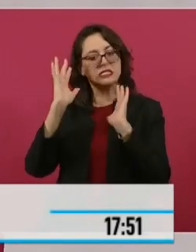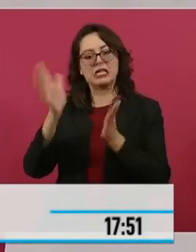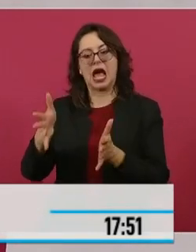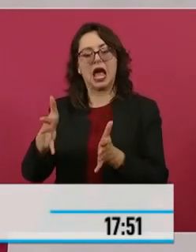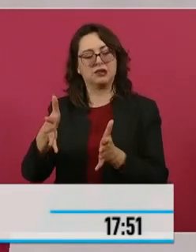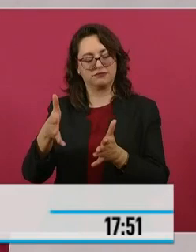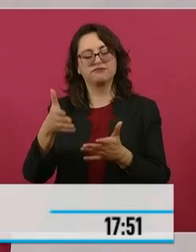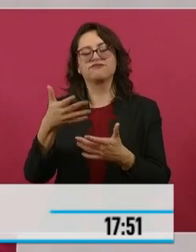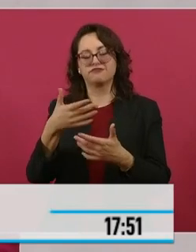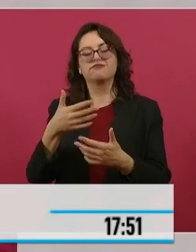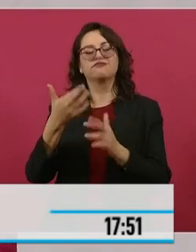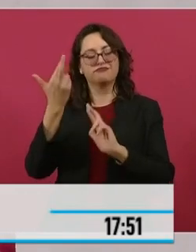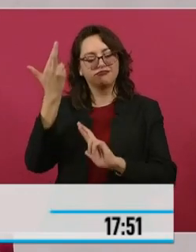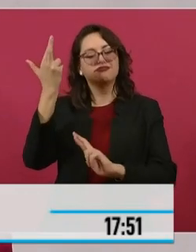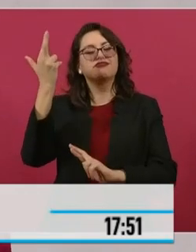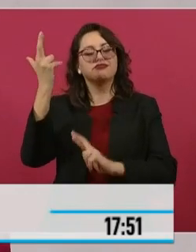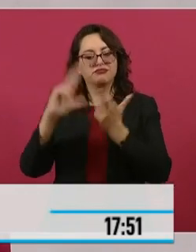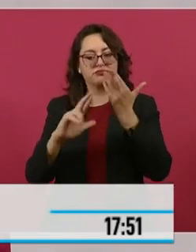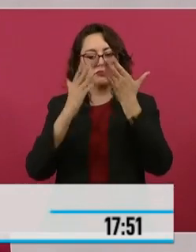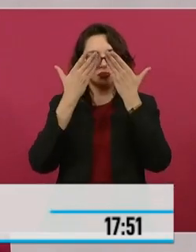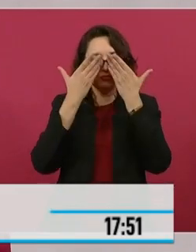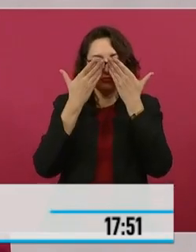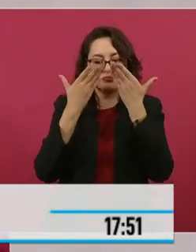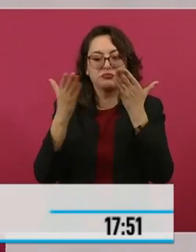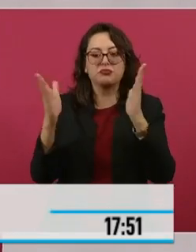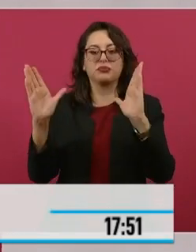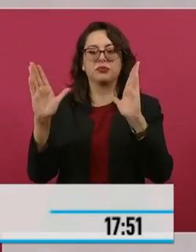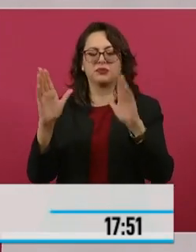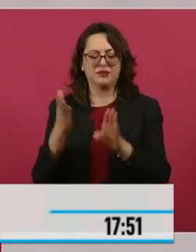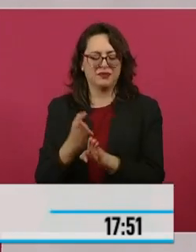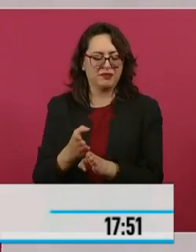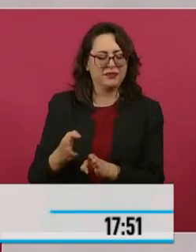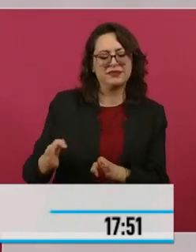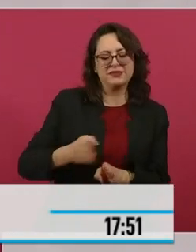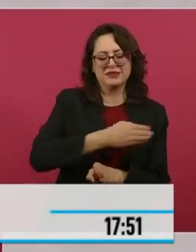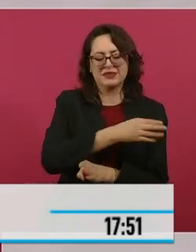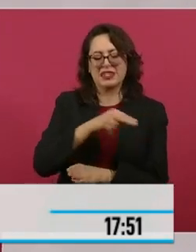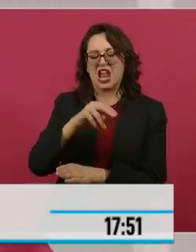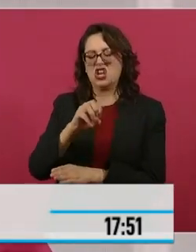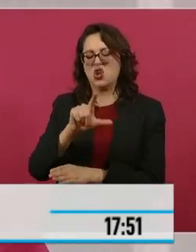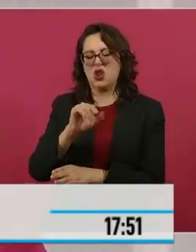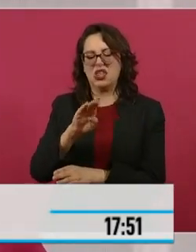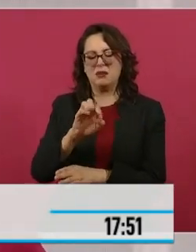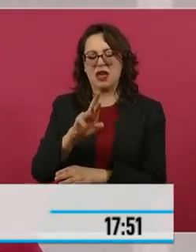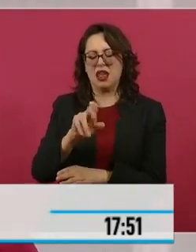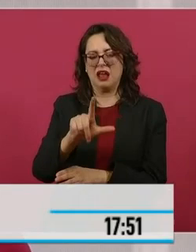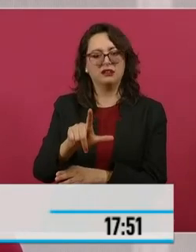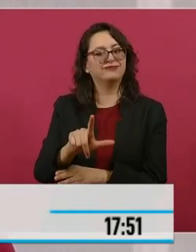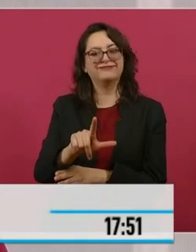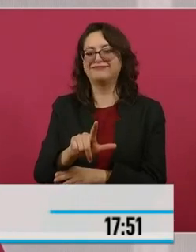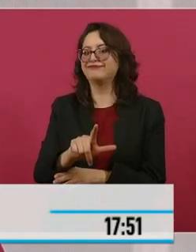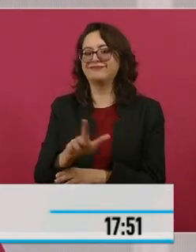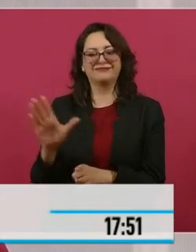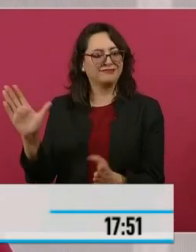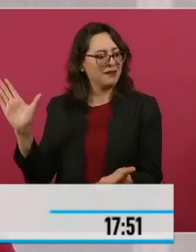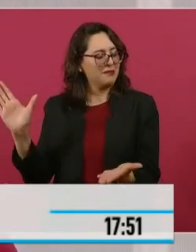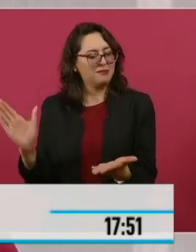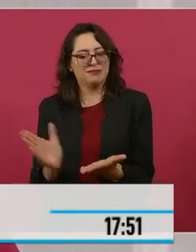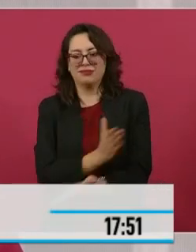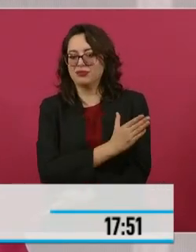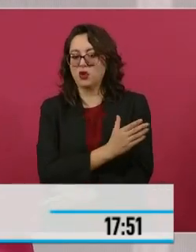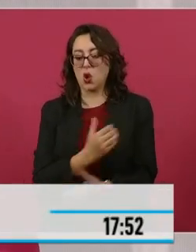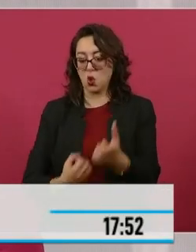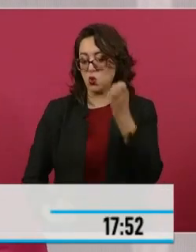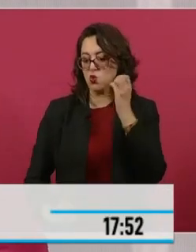mexicano ha ido apartando el individualismo de la era neoliberal para dar pie al humanismo y